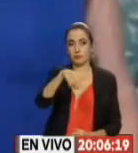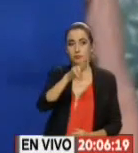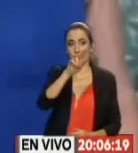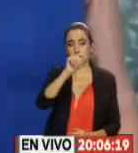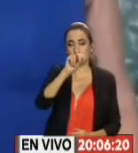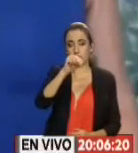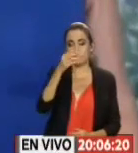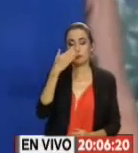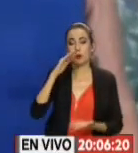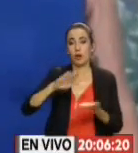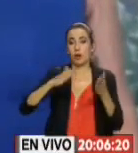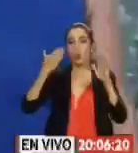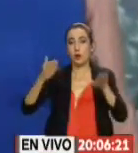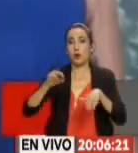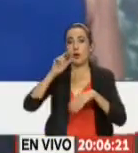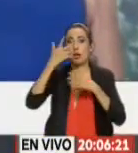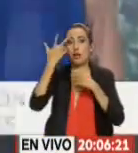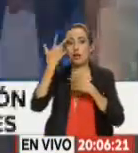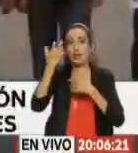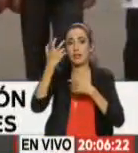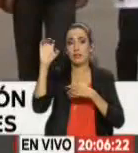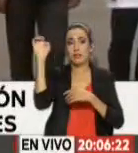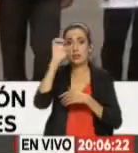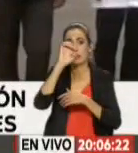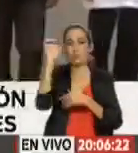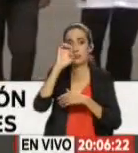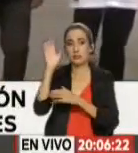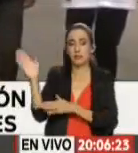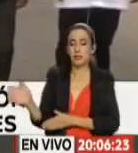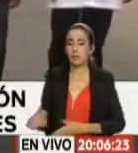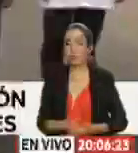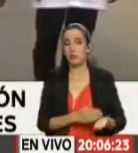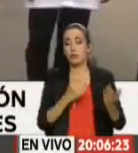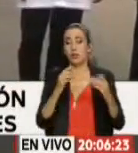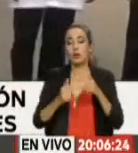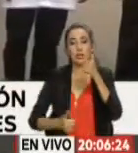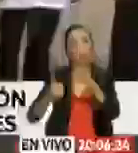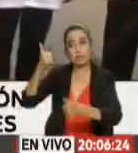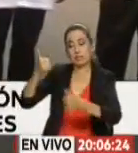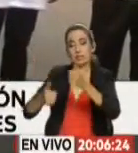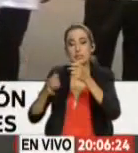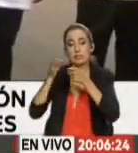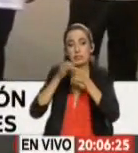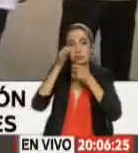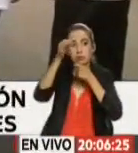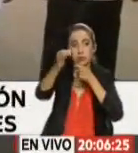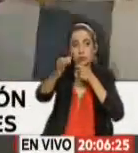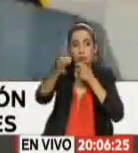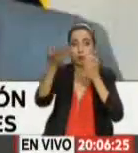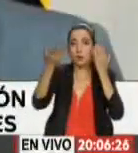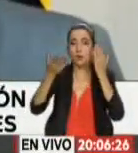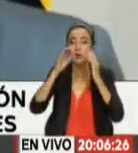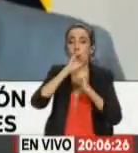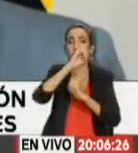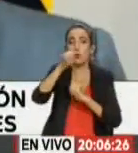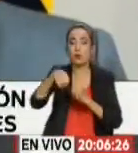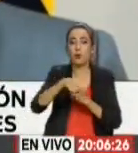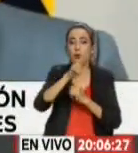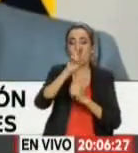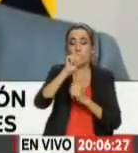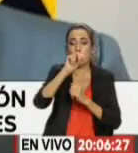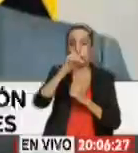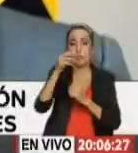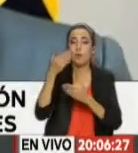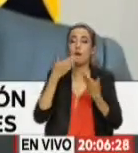Gonzabay Cayetano falleció el pasado 13 de enero por un paro cardíaco. Se había postulado para la junta parroquial de Juan Gómez Rendón, conocida como